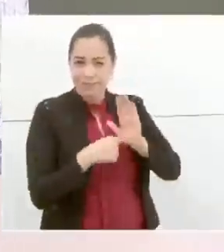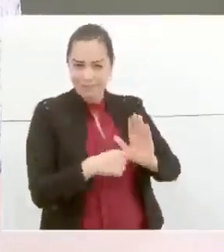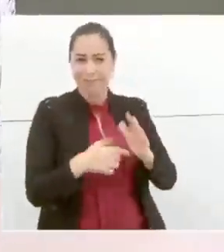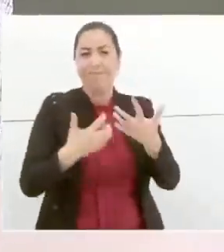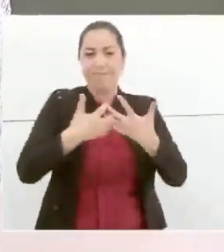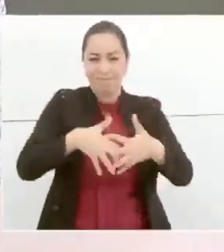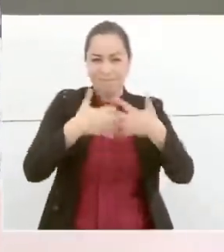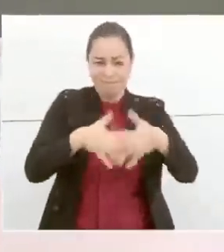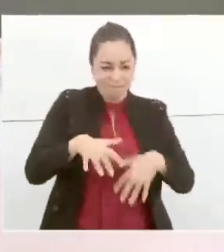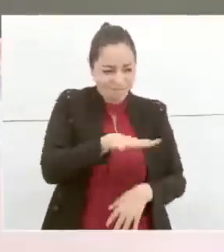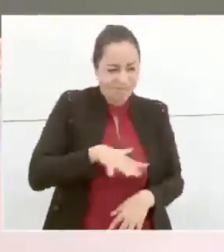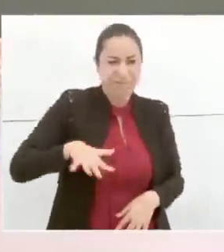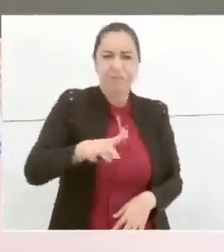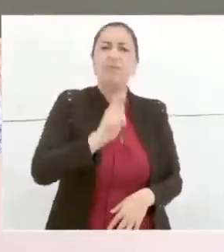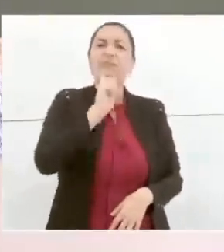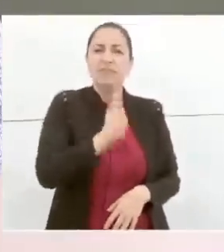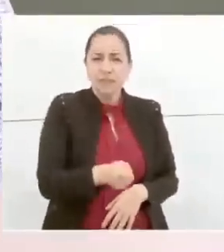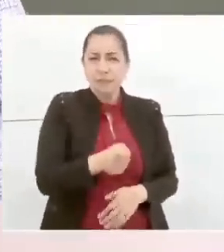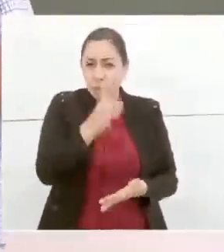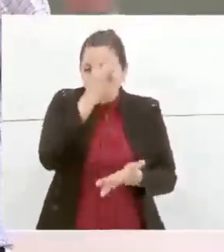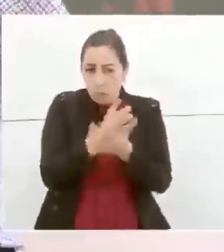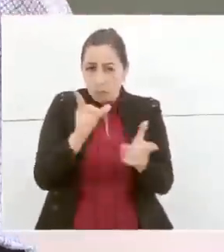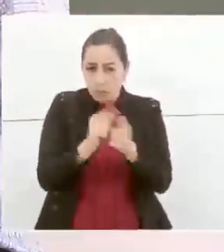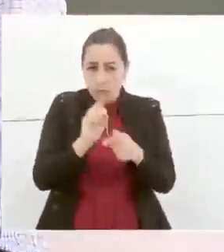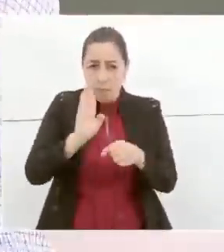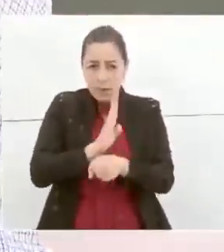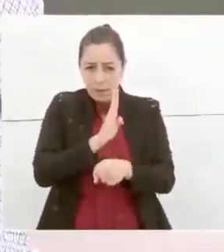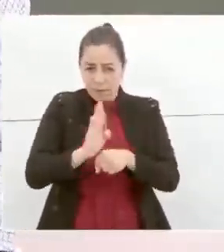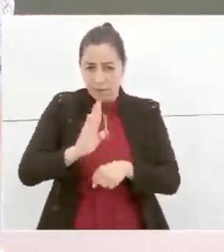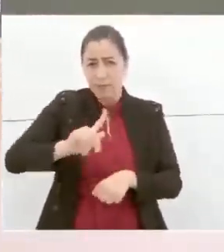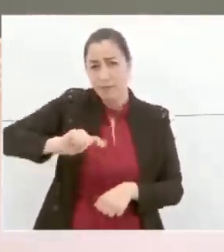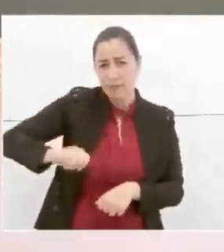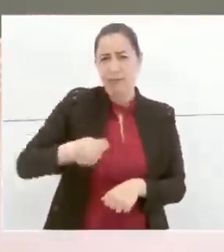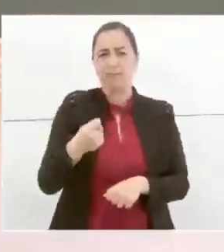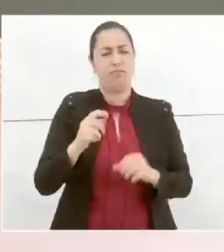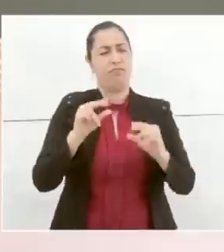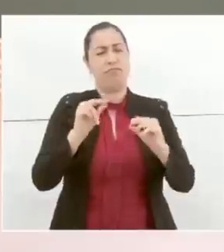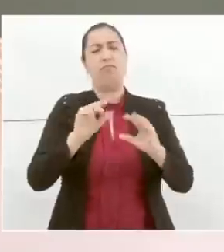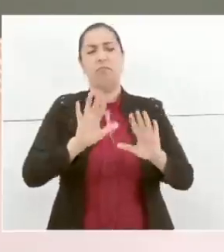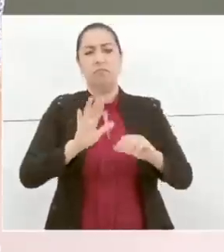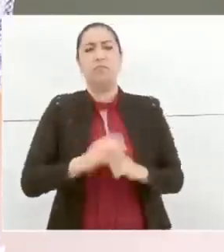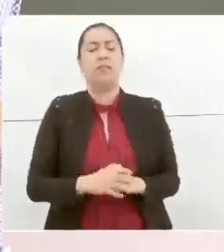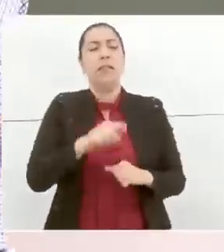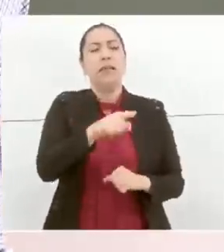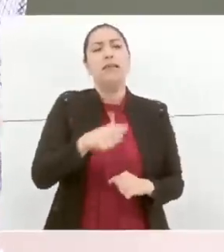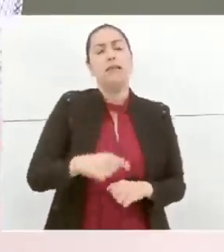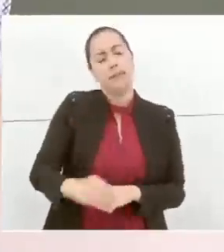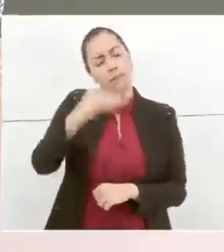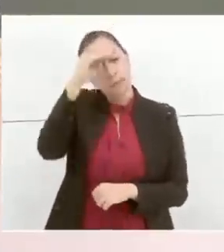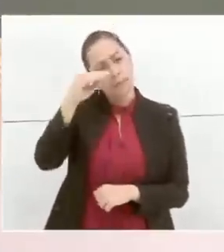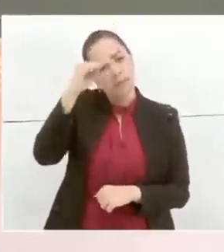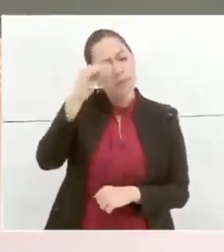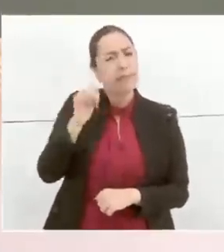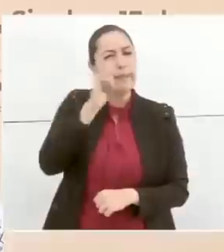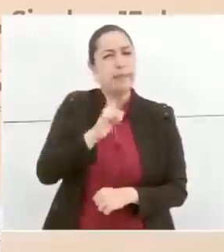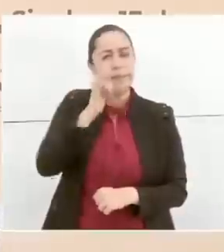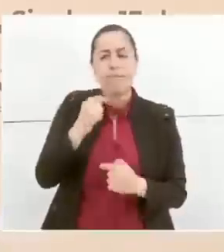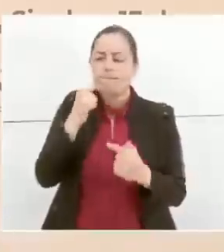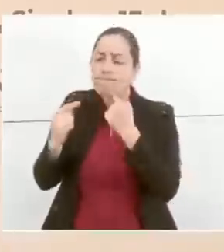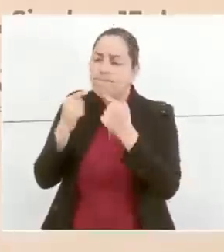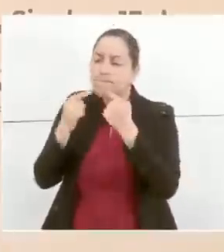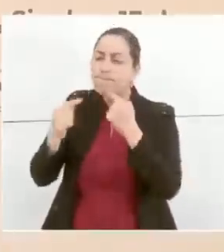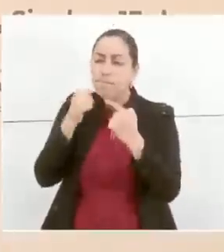beneficio, se hizo pensando, como lo platicamos siempre, en traer un beneficio